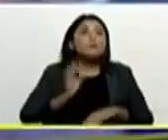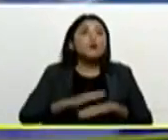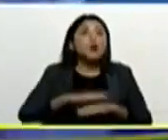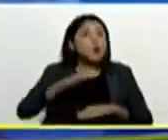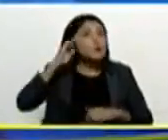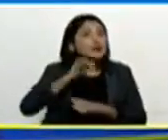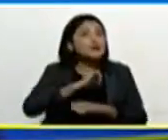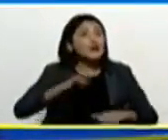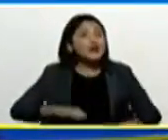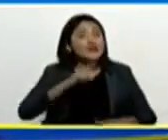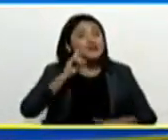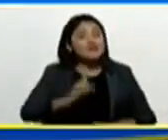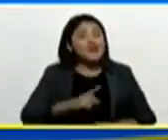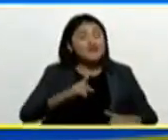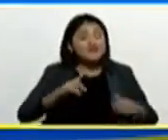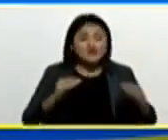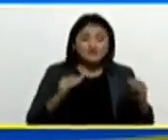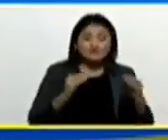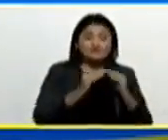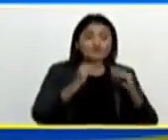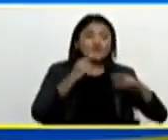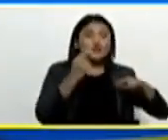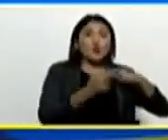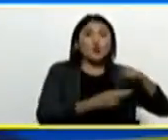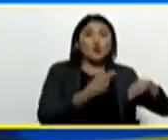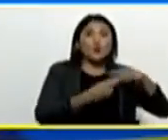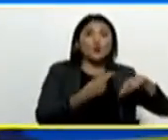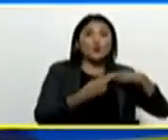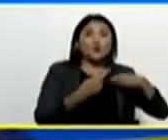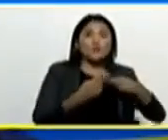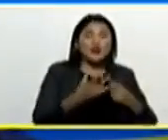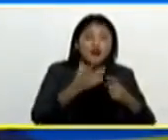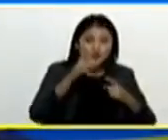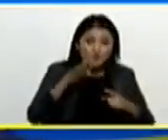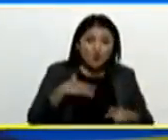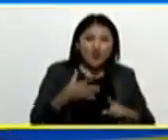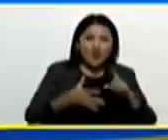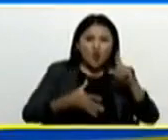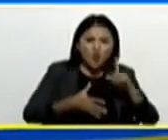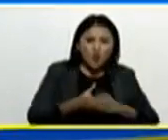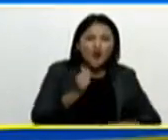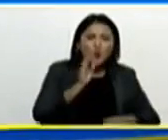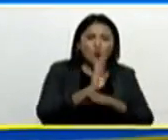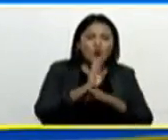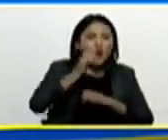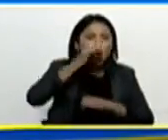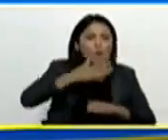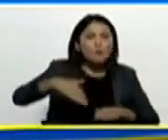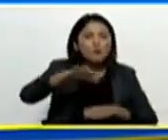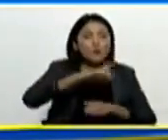revolucionarios para que puedan ser instrumento de paz y seguridad para los pueblos.